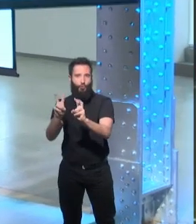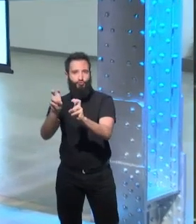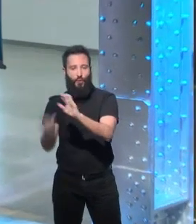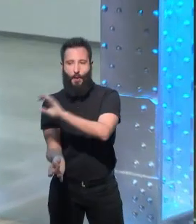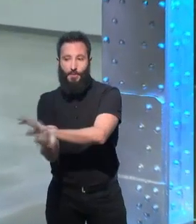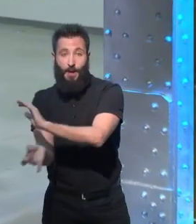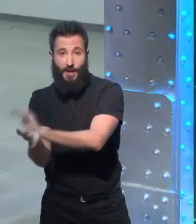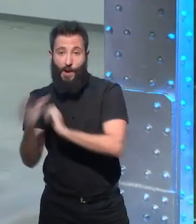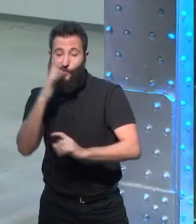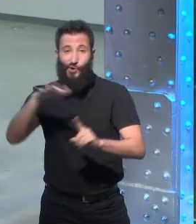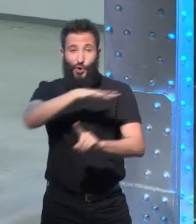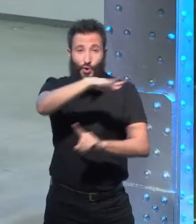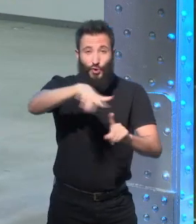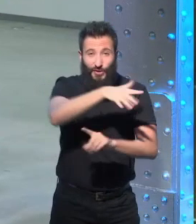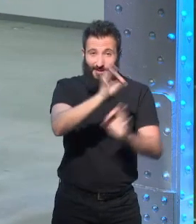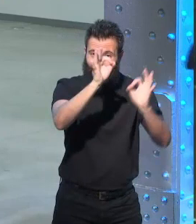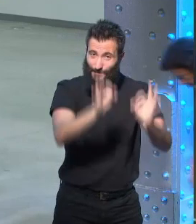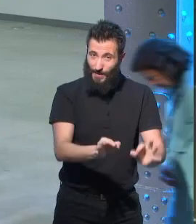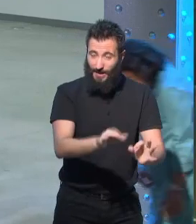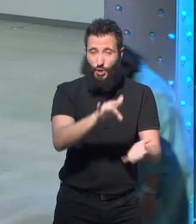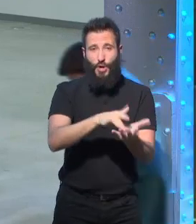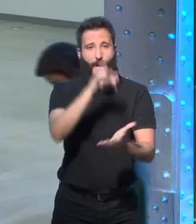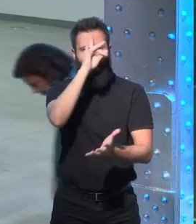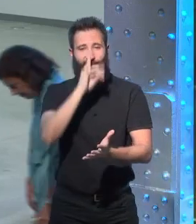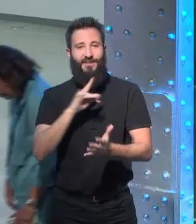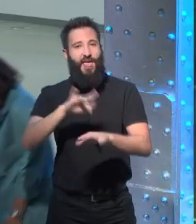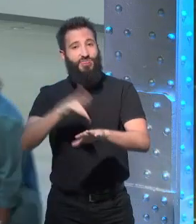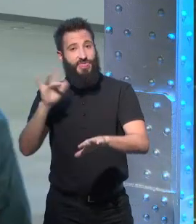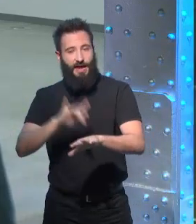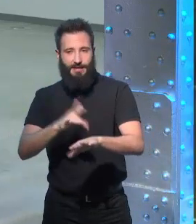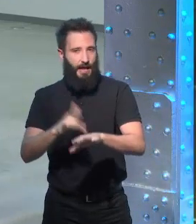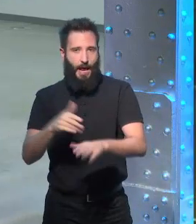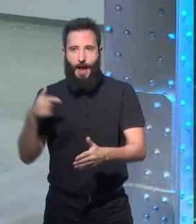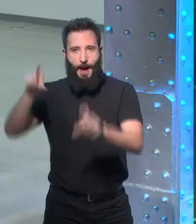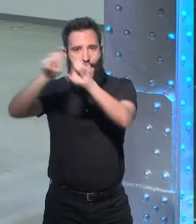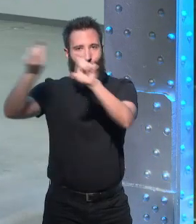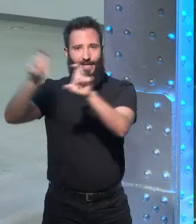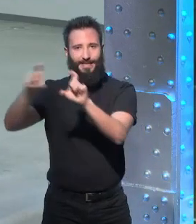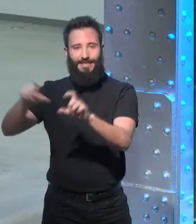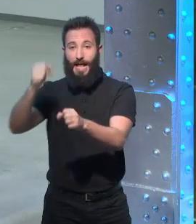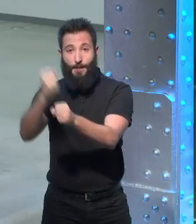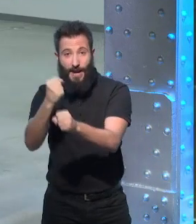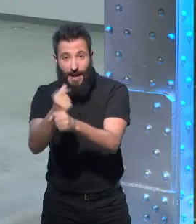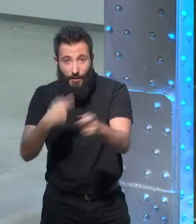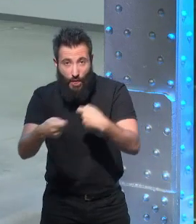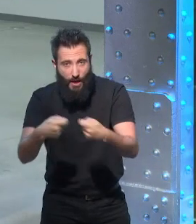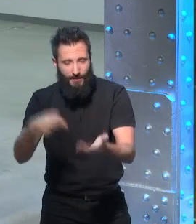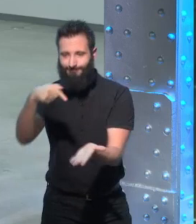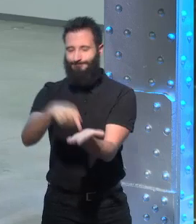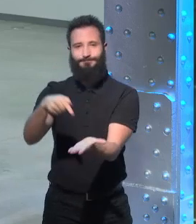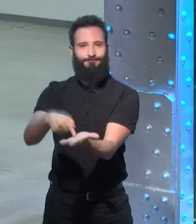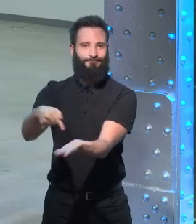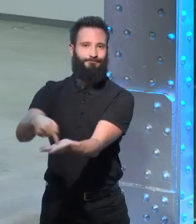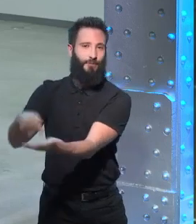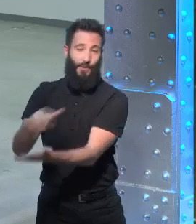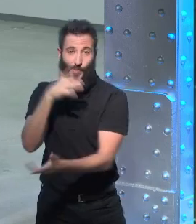este contexto, los perfiles digitales son ya algunos de los más demandados en el mercado laboral, porque primero las